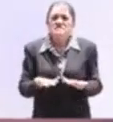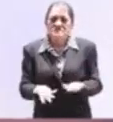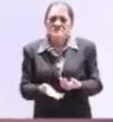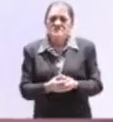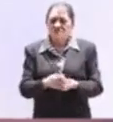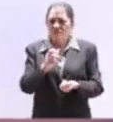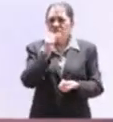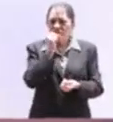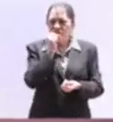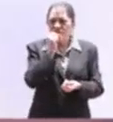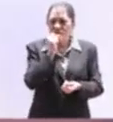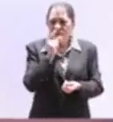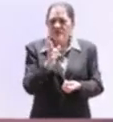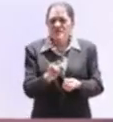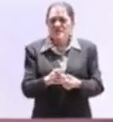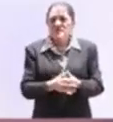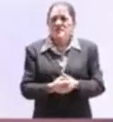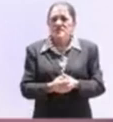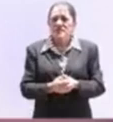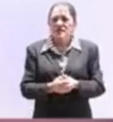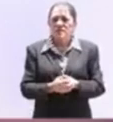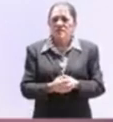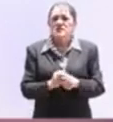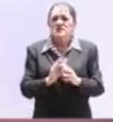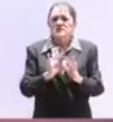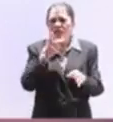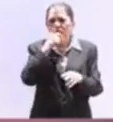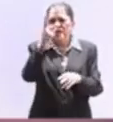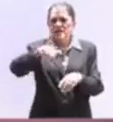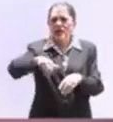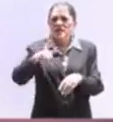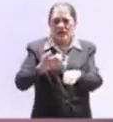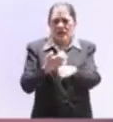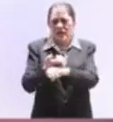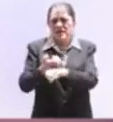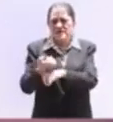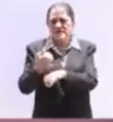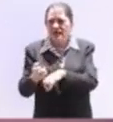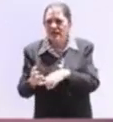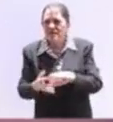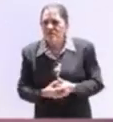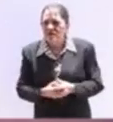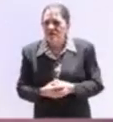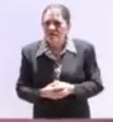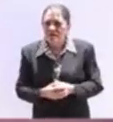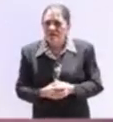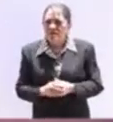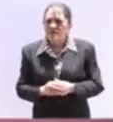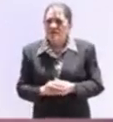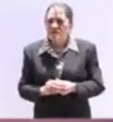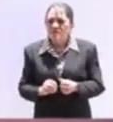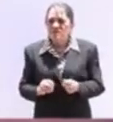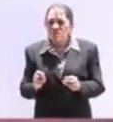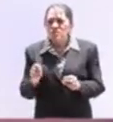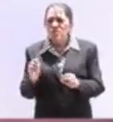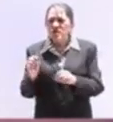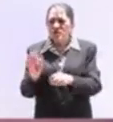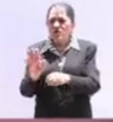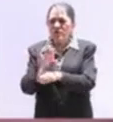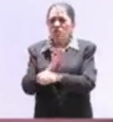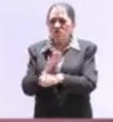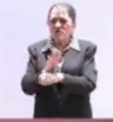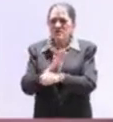homólogo, nuestro secretario de Bienestar en el Estado, a mi compañero delegado de los programas de bienestar, al alcalde de